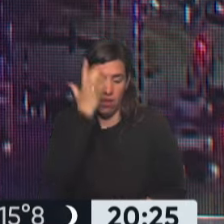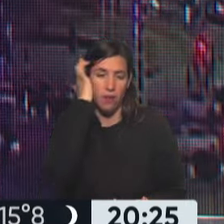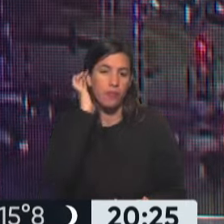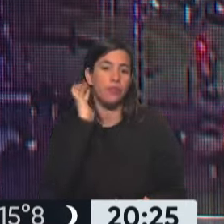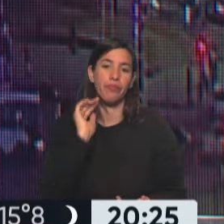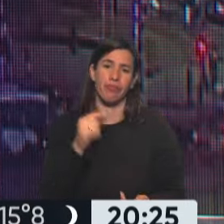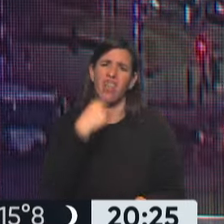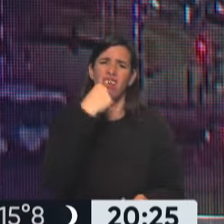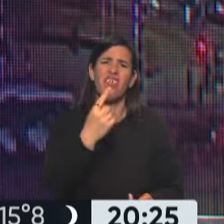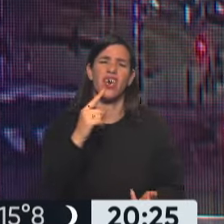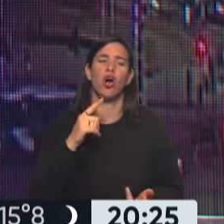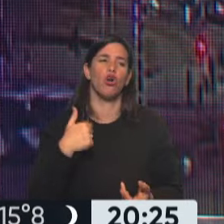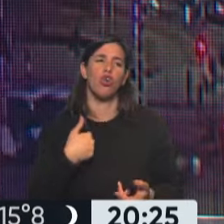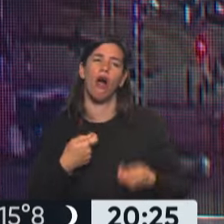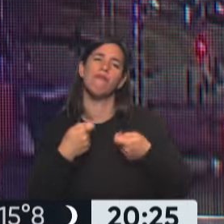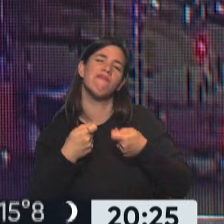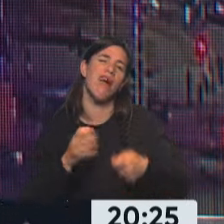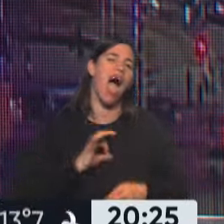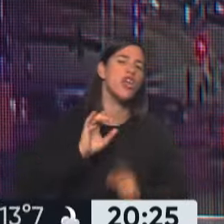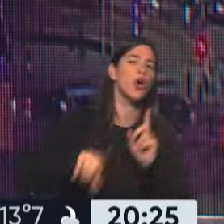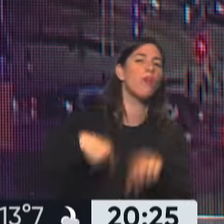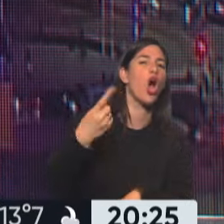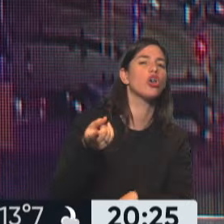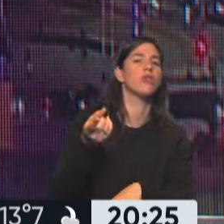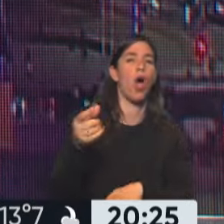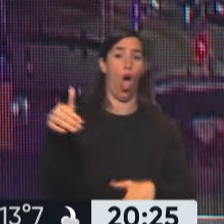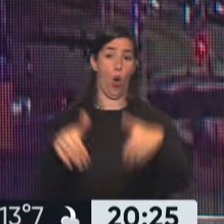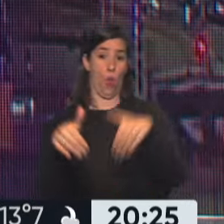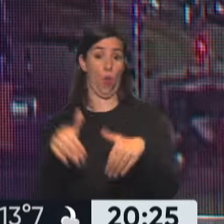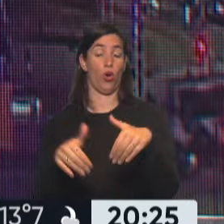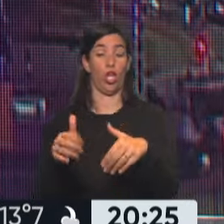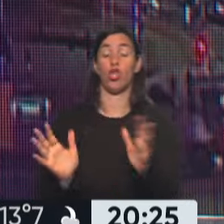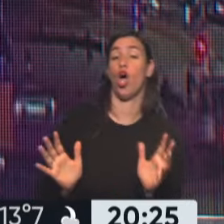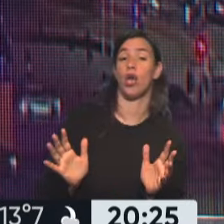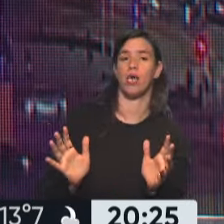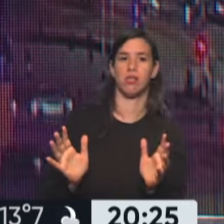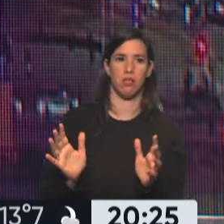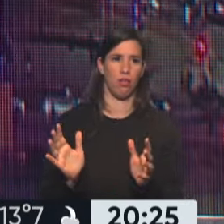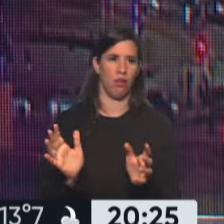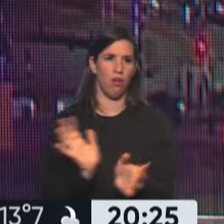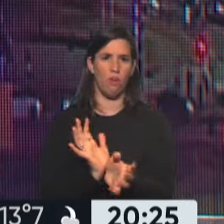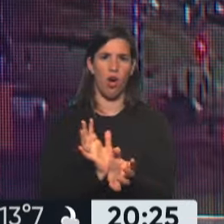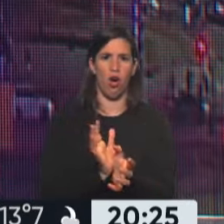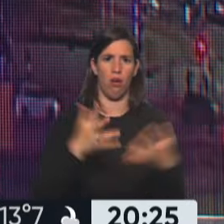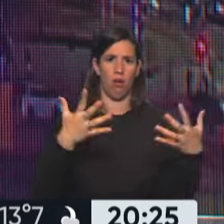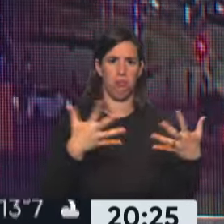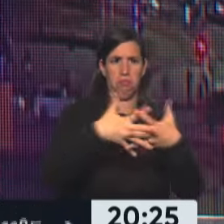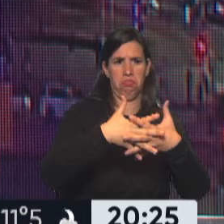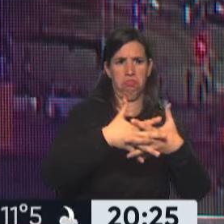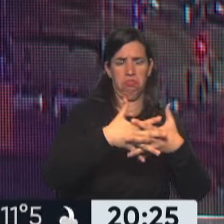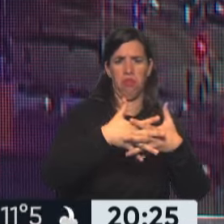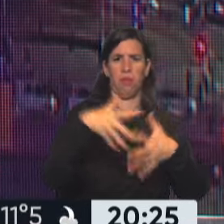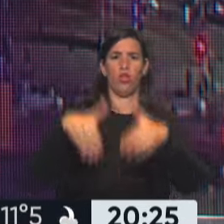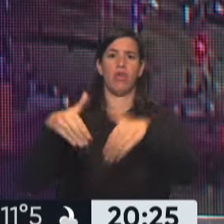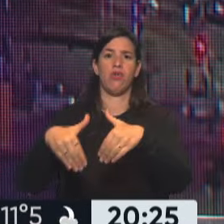incentivo electoral hacia 2025 no me garantiza ningún caudal de votación mucha gente del